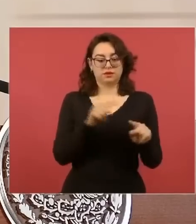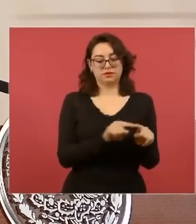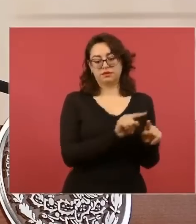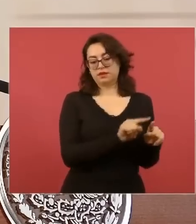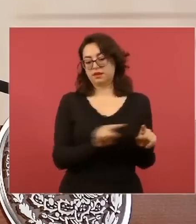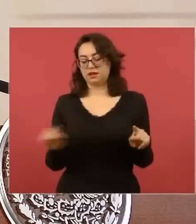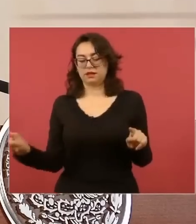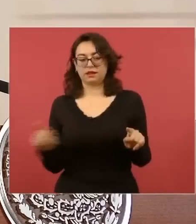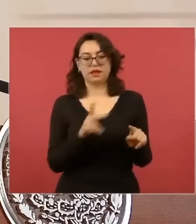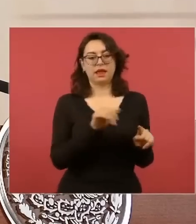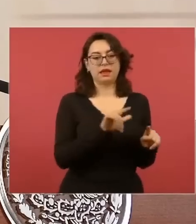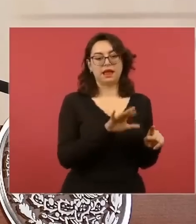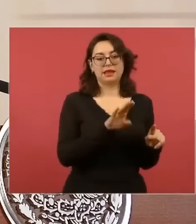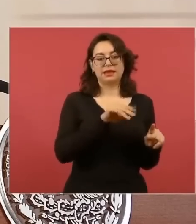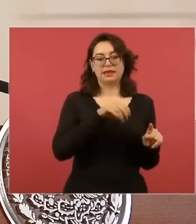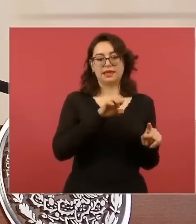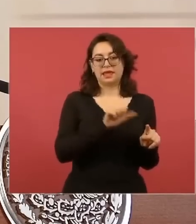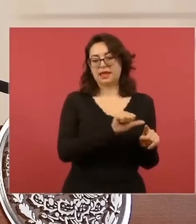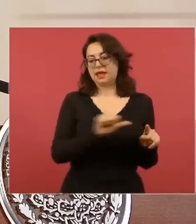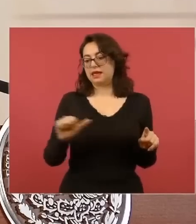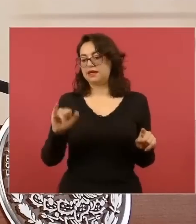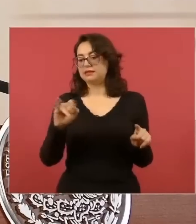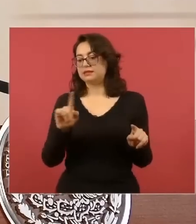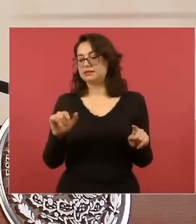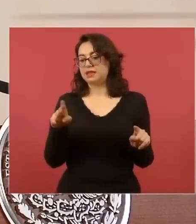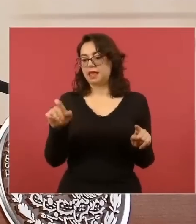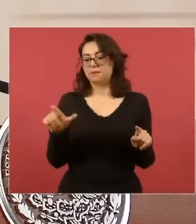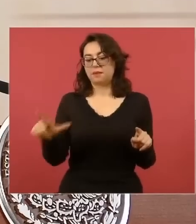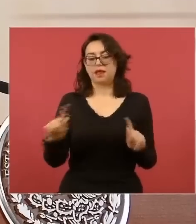Izamal. Este tramo está bajo la